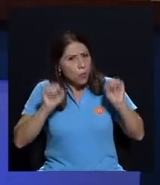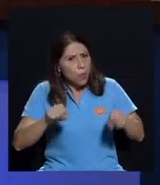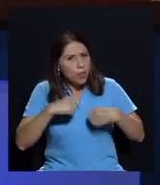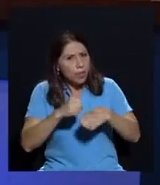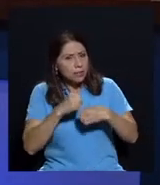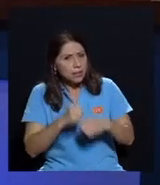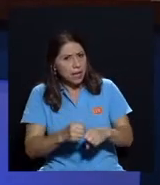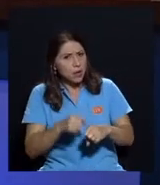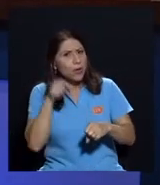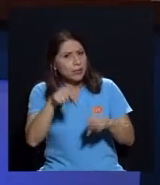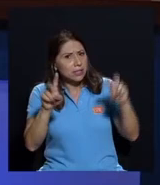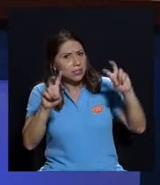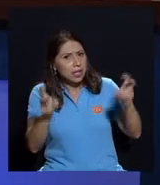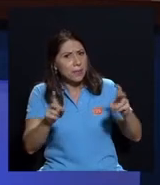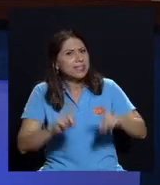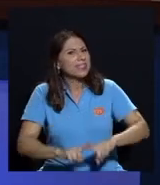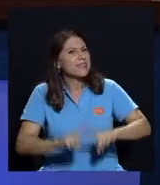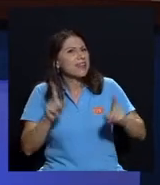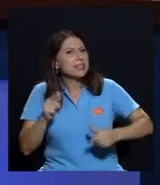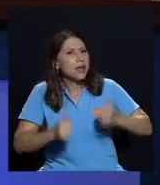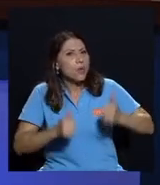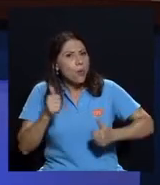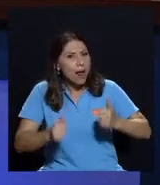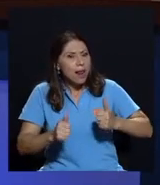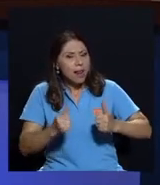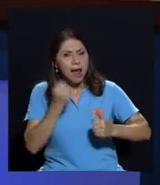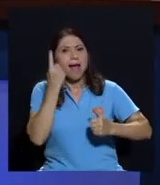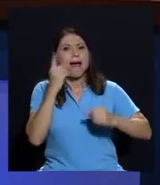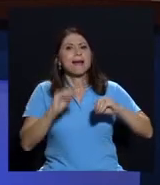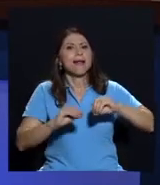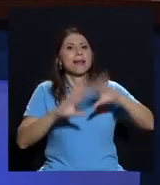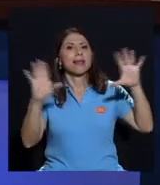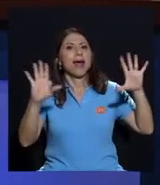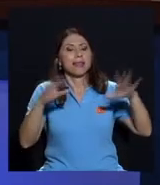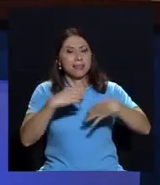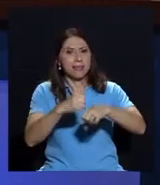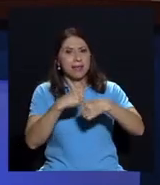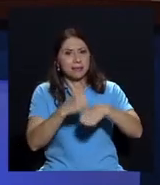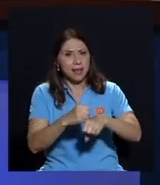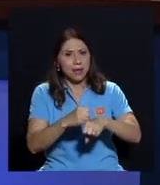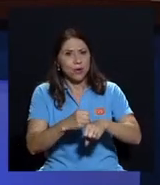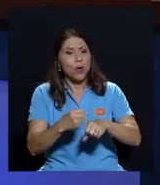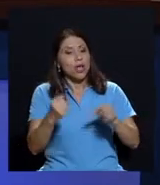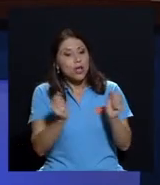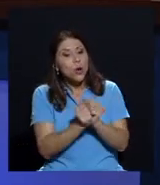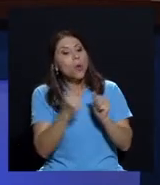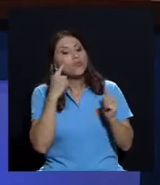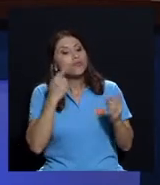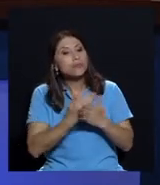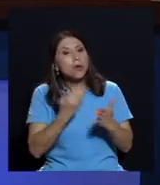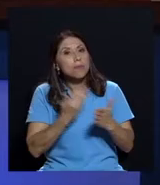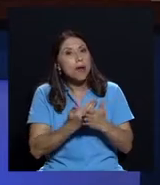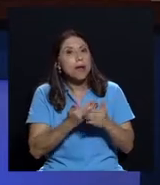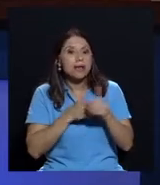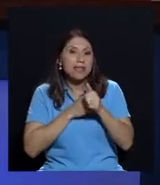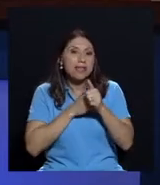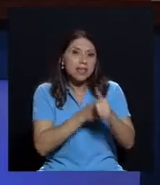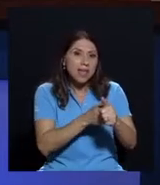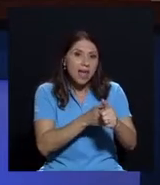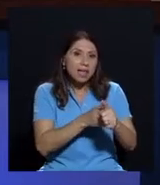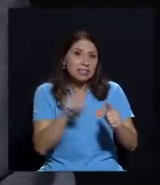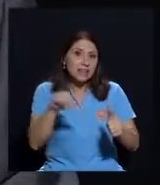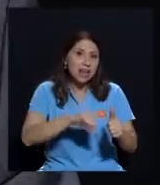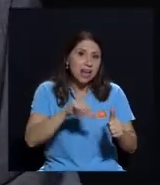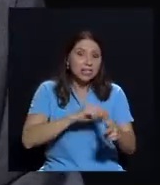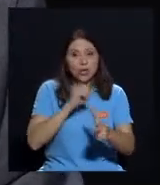diferencia tener la claridad de llegar y hacerlo y que sean los indicadores la guía de si se está fracasando o si se está